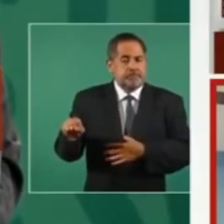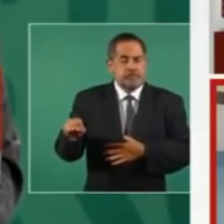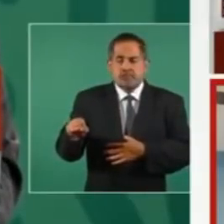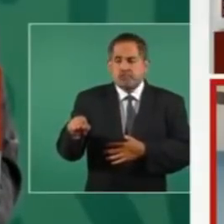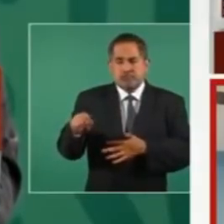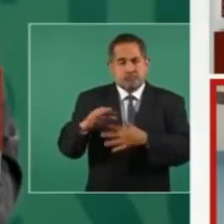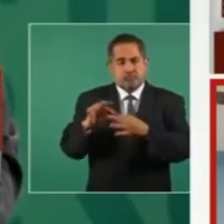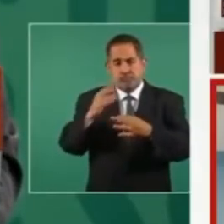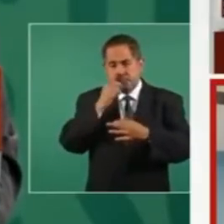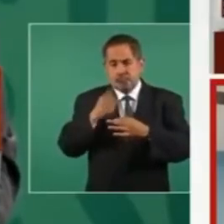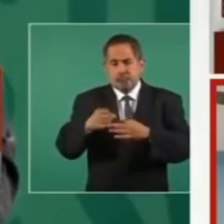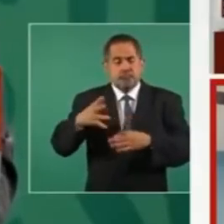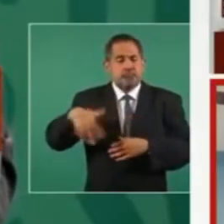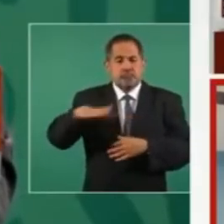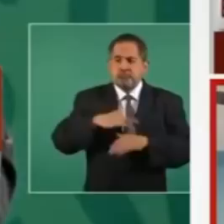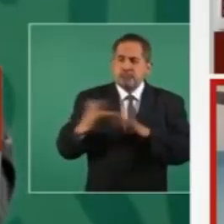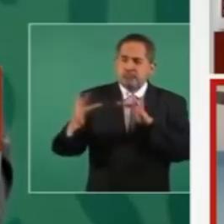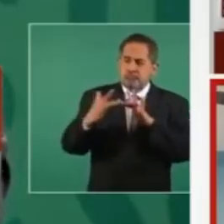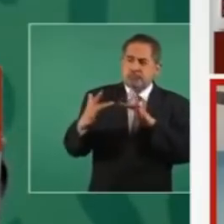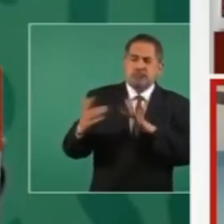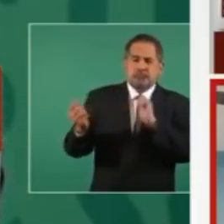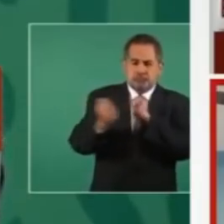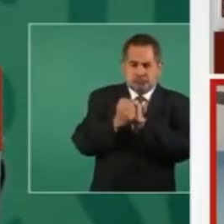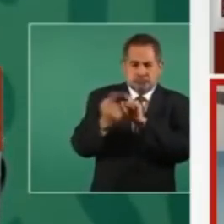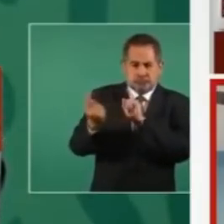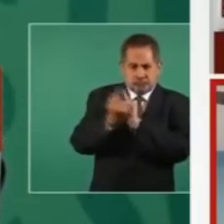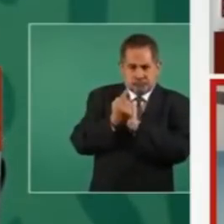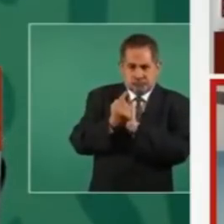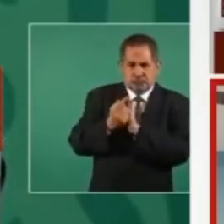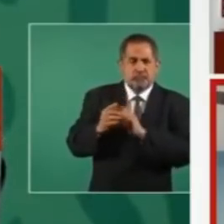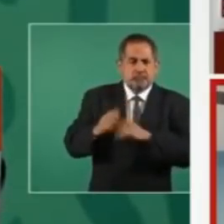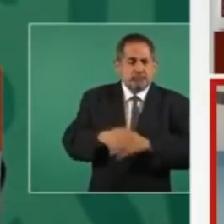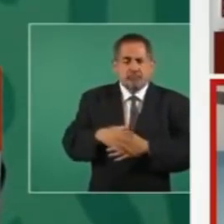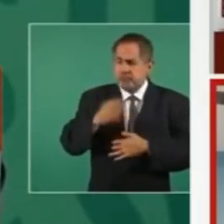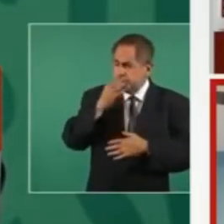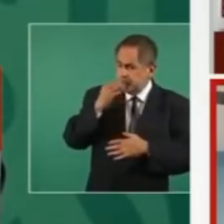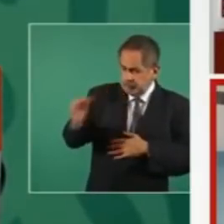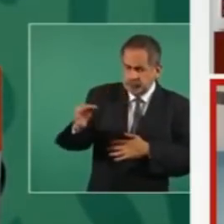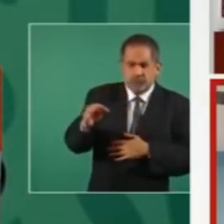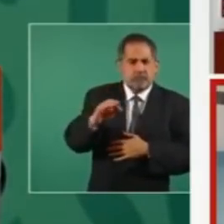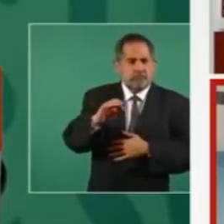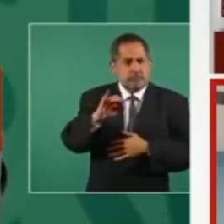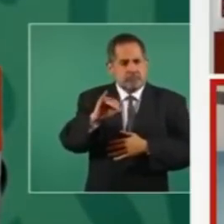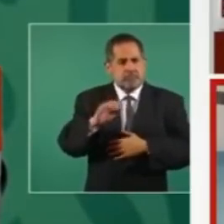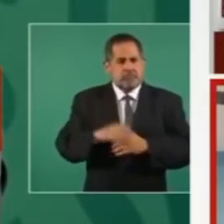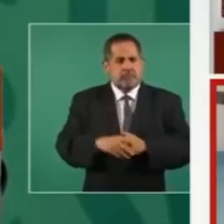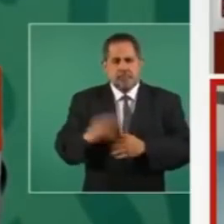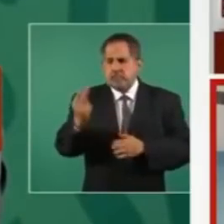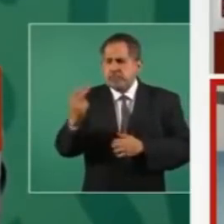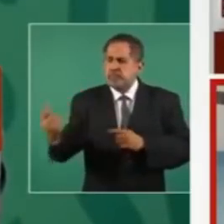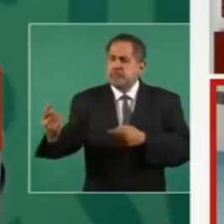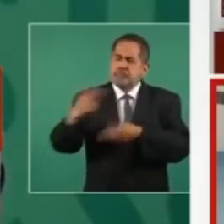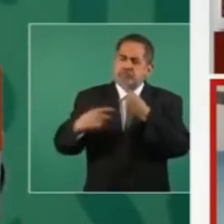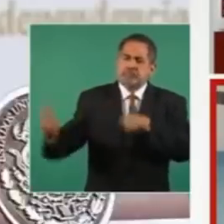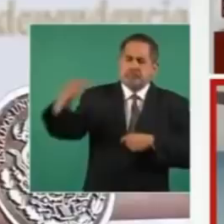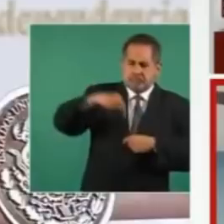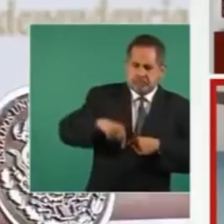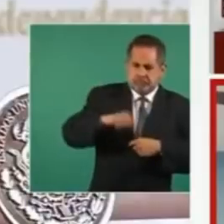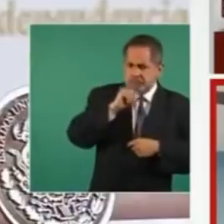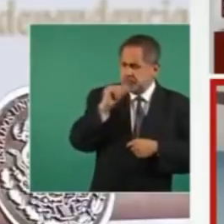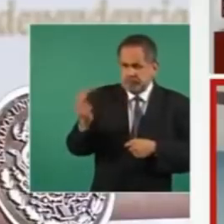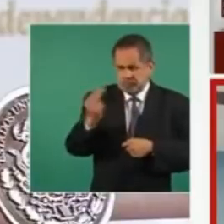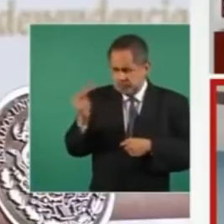declaró de que me iba a buscar. Le mando a decir que no hace falta que